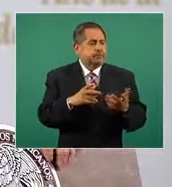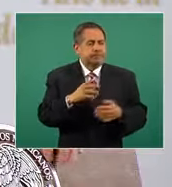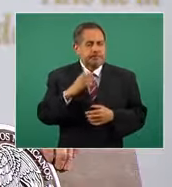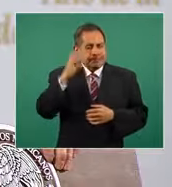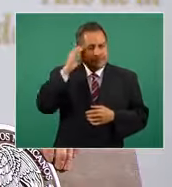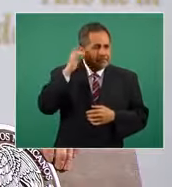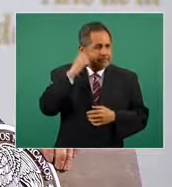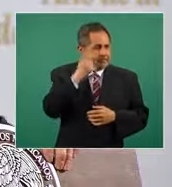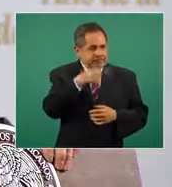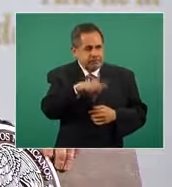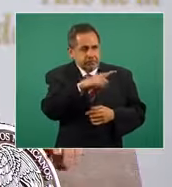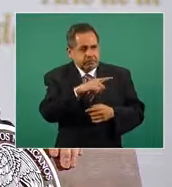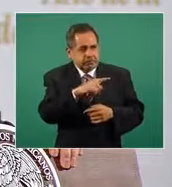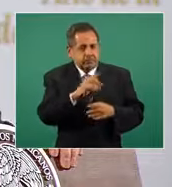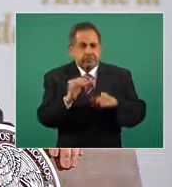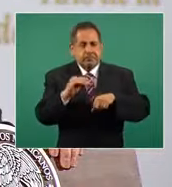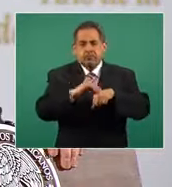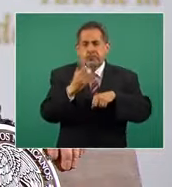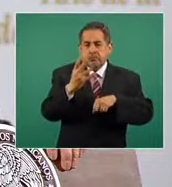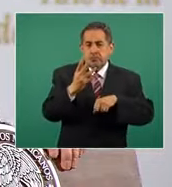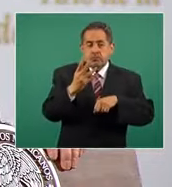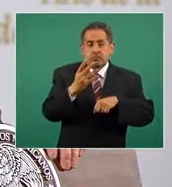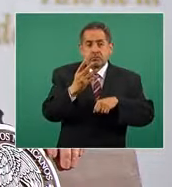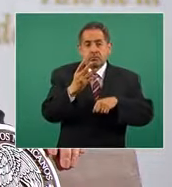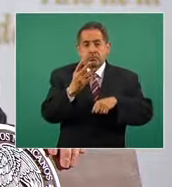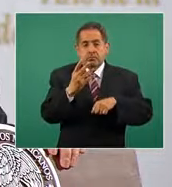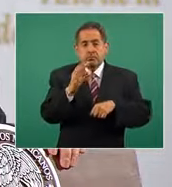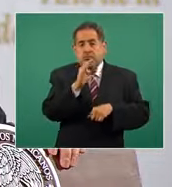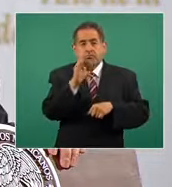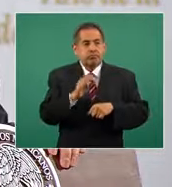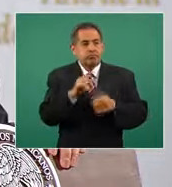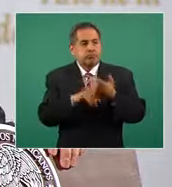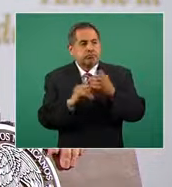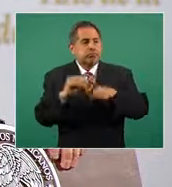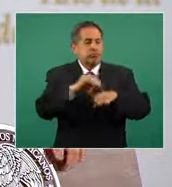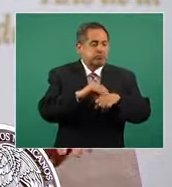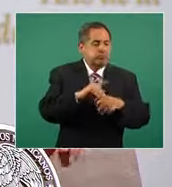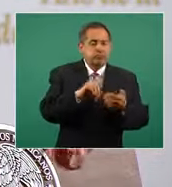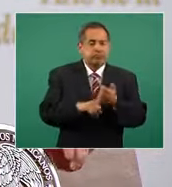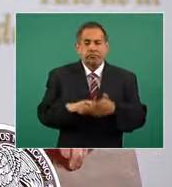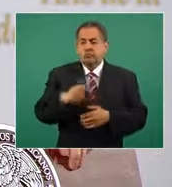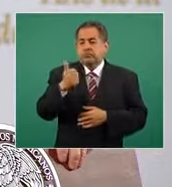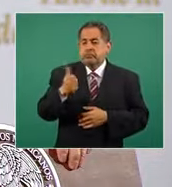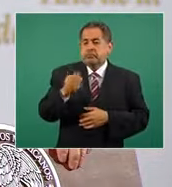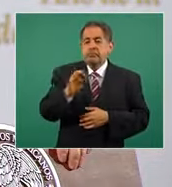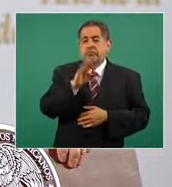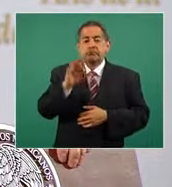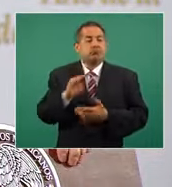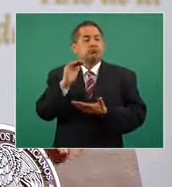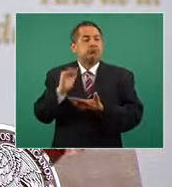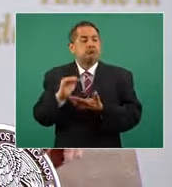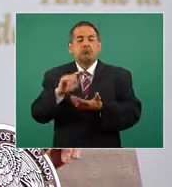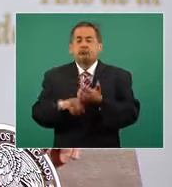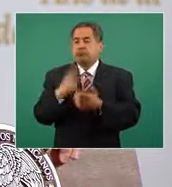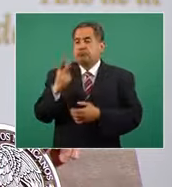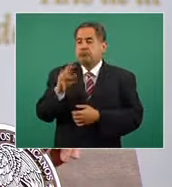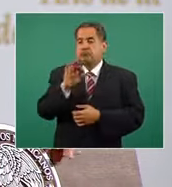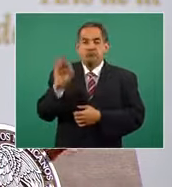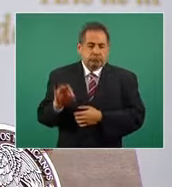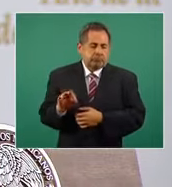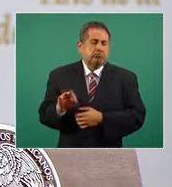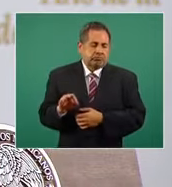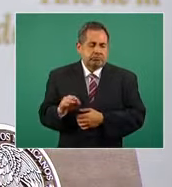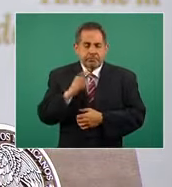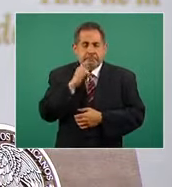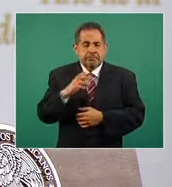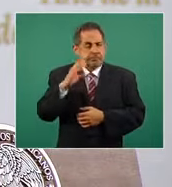tiene 4% de incremento, perdón, de ocupación y 6% de ocupación con una reducción de 2 puntos porcentuales en